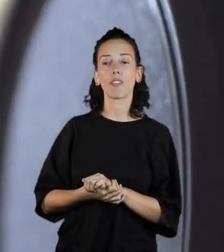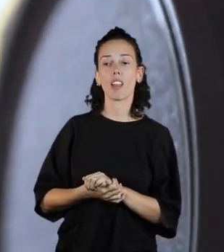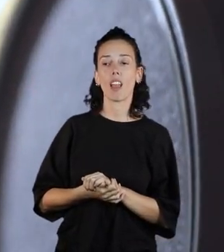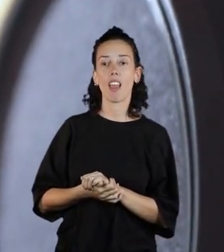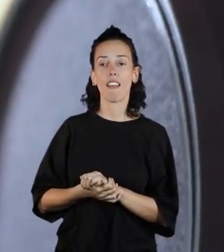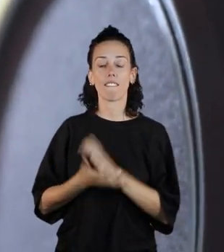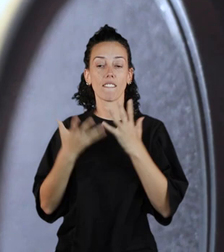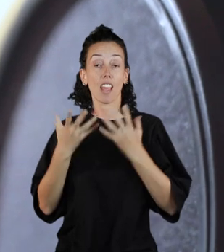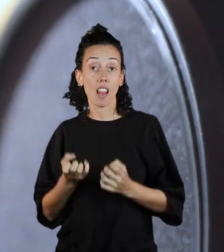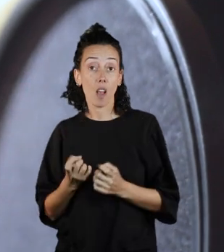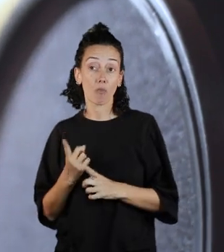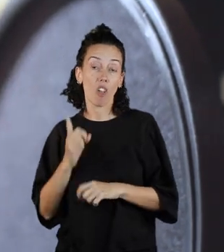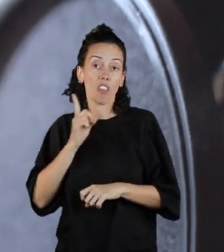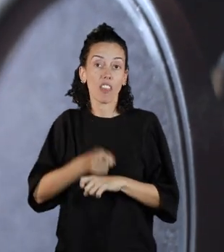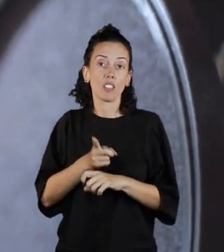que decidimos